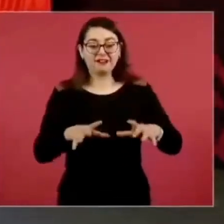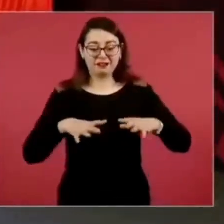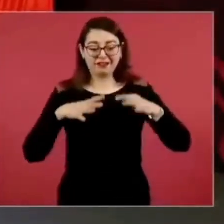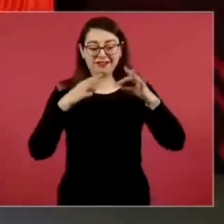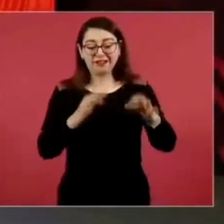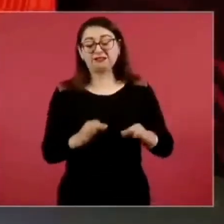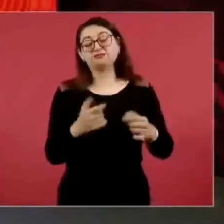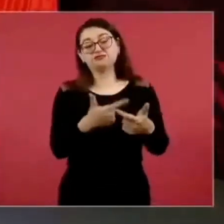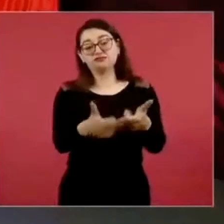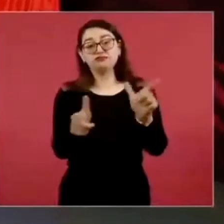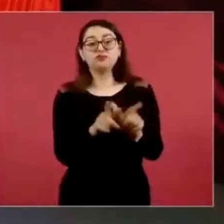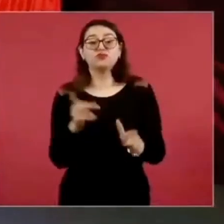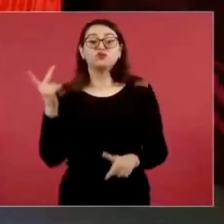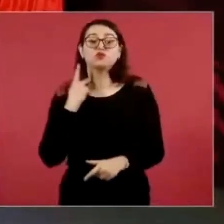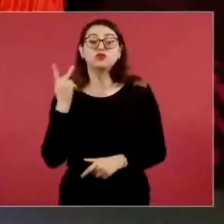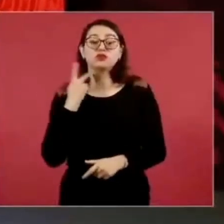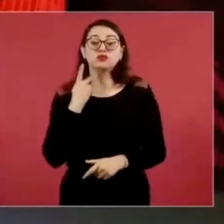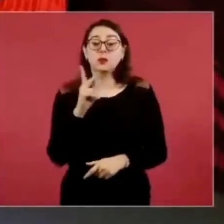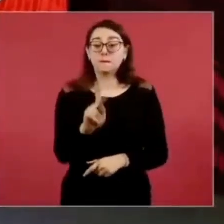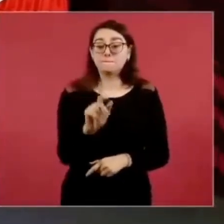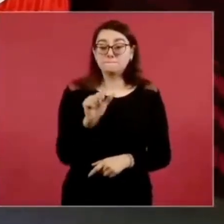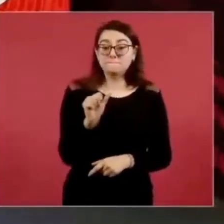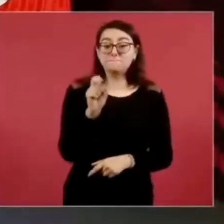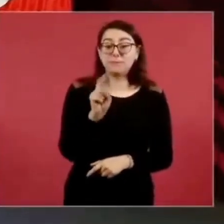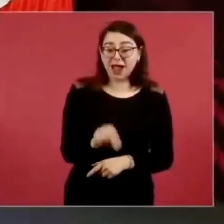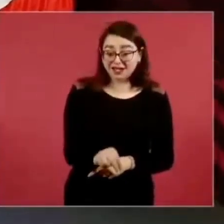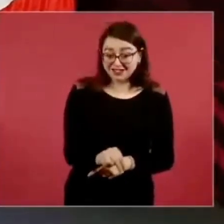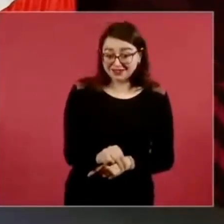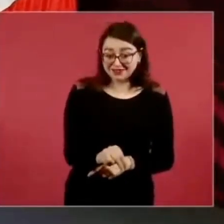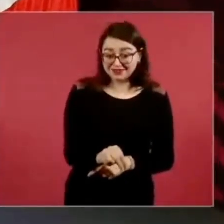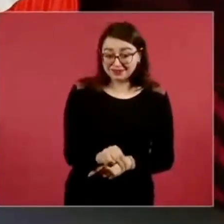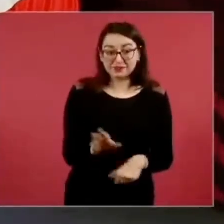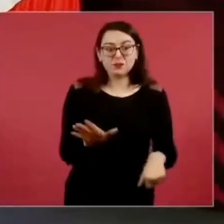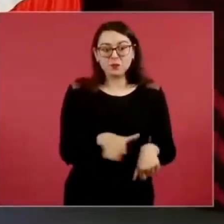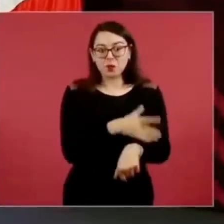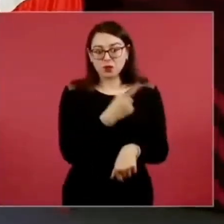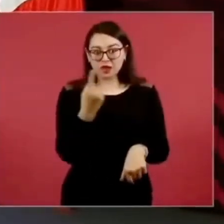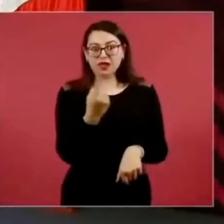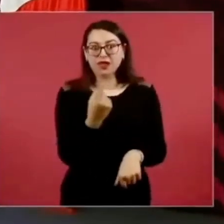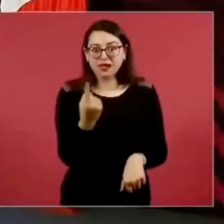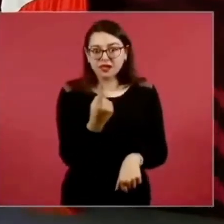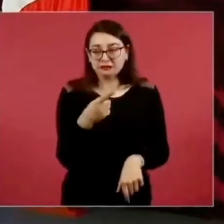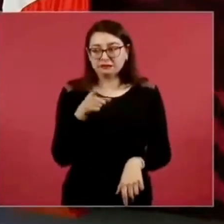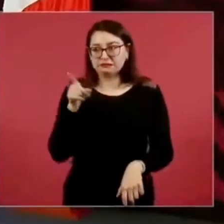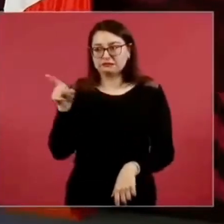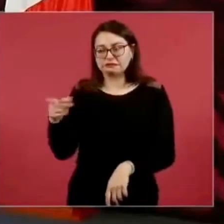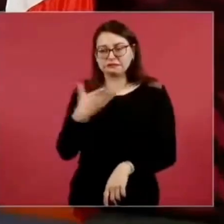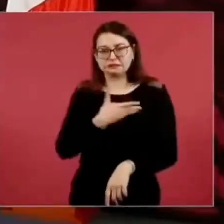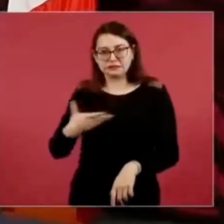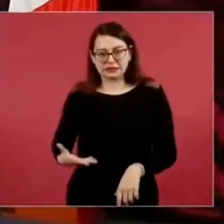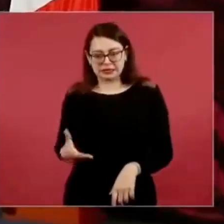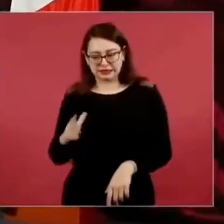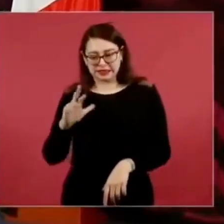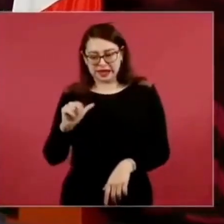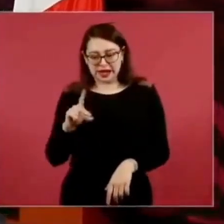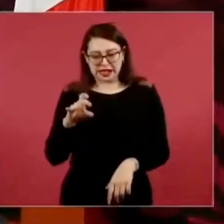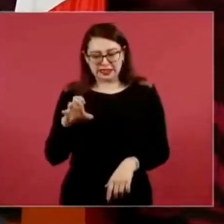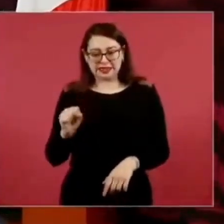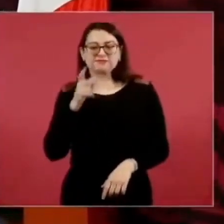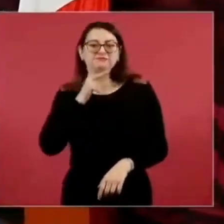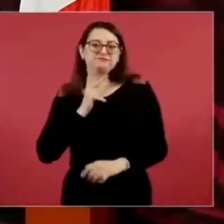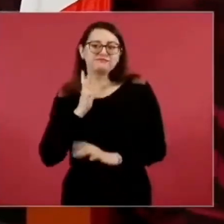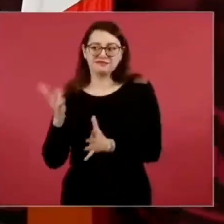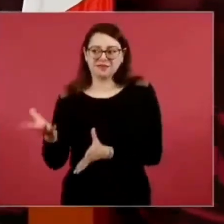39. Gómez Morín. Un año después de la expropiación petrolera.